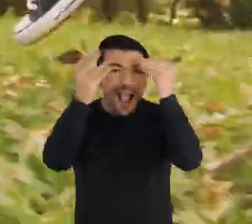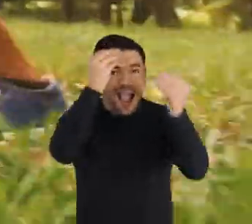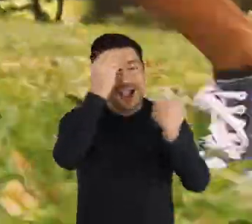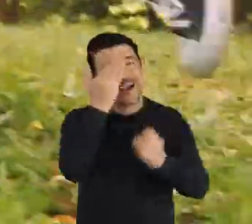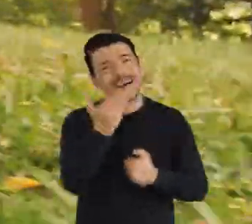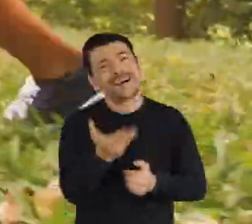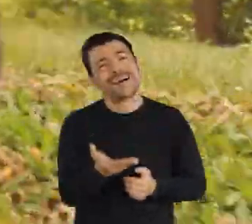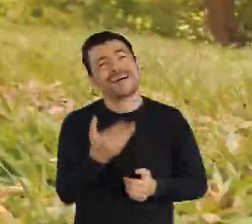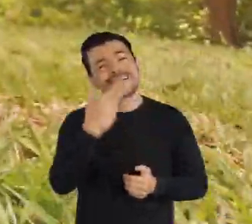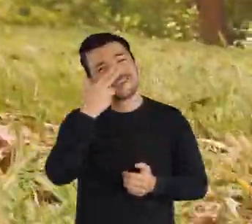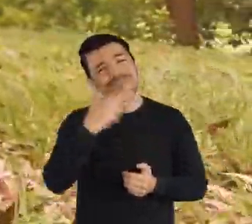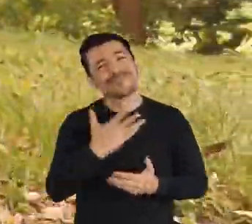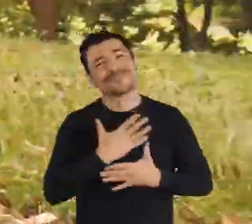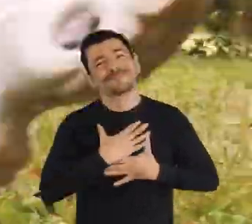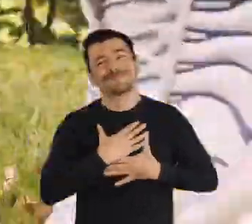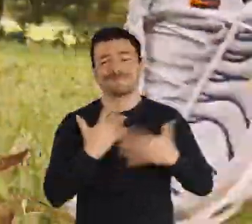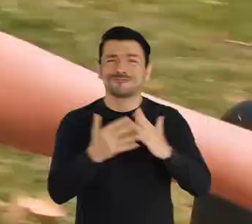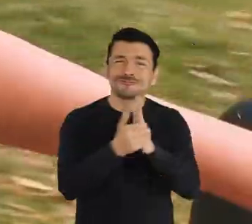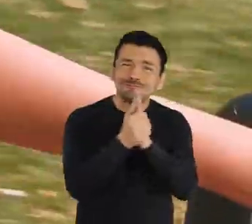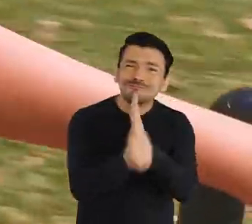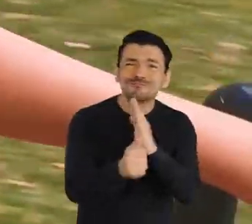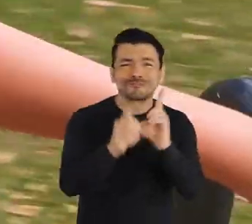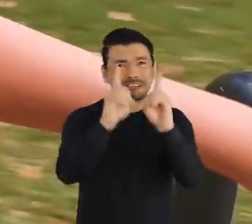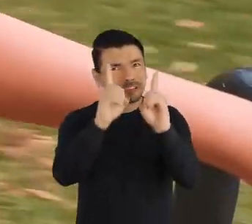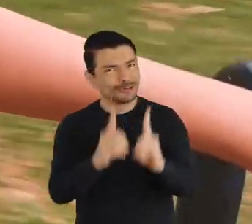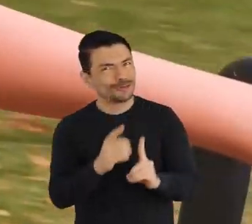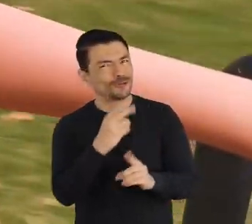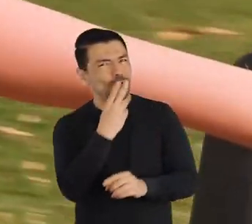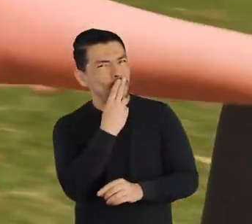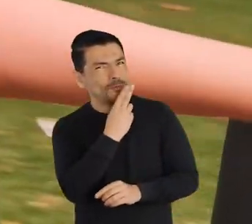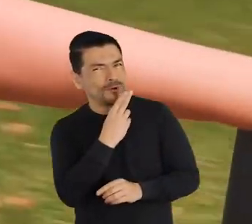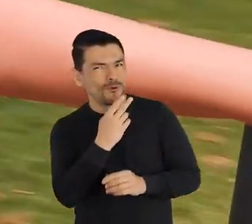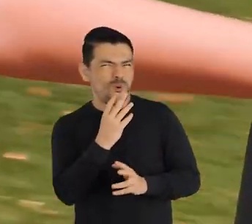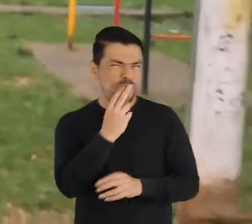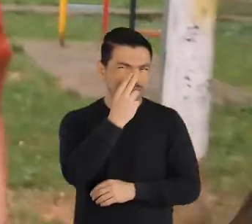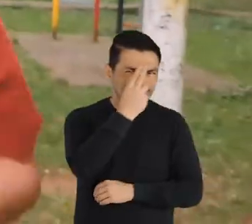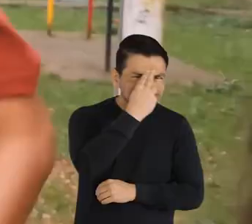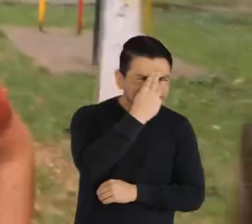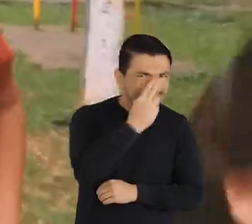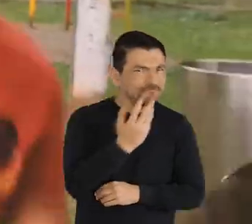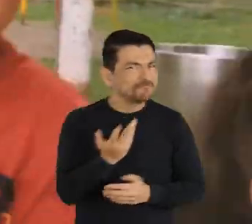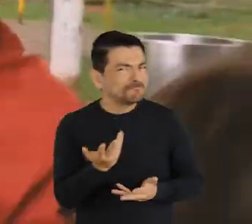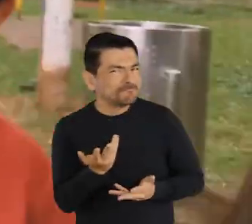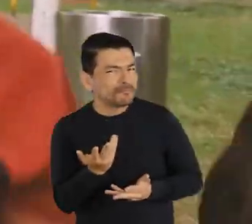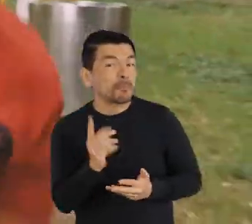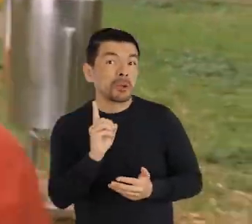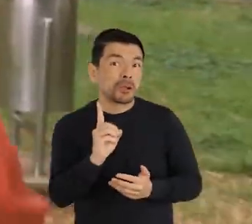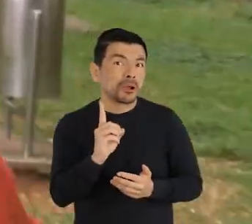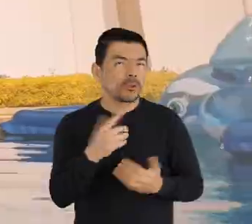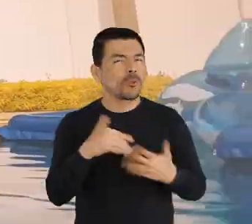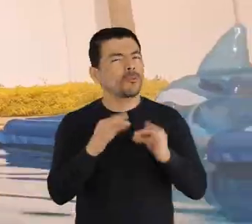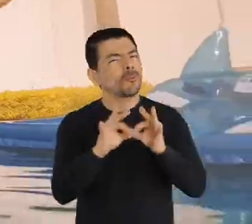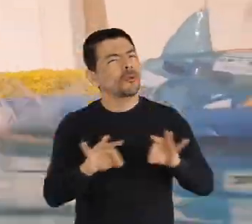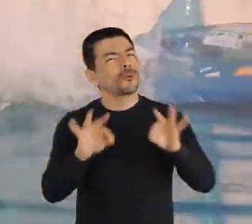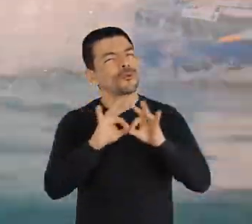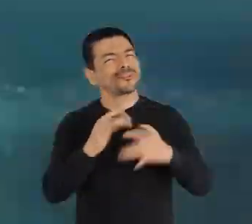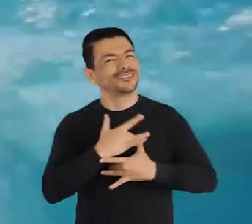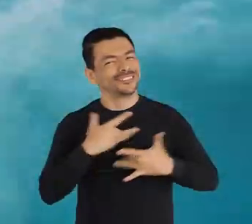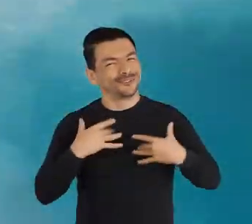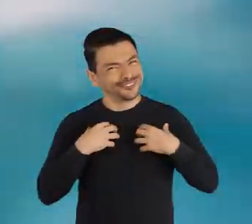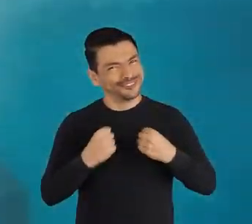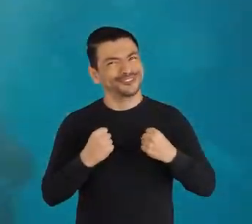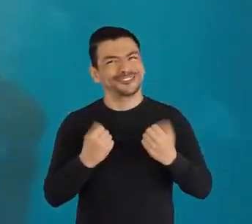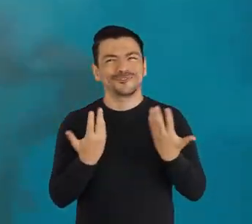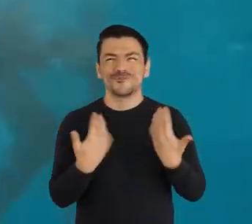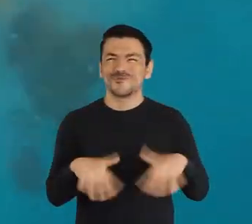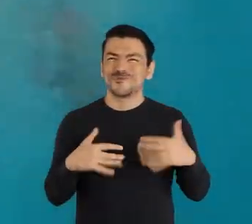hábil, decidido, cariñoso y cascarrabias, pero principalmente saludable. Ese es un privilegio que